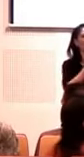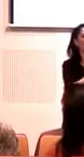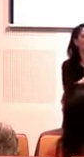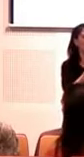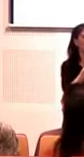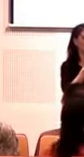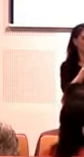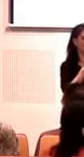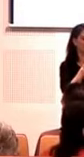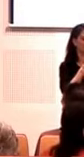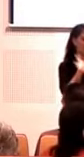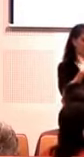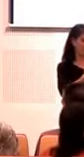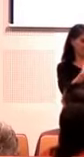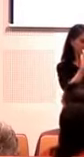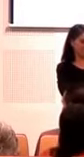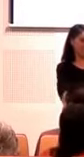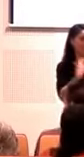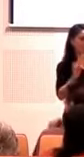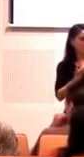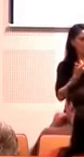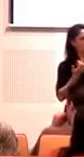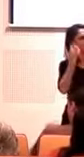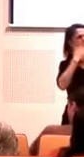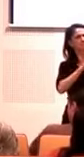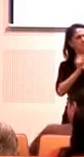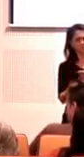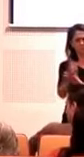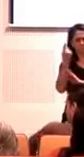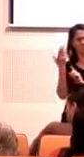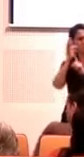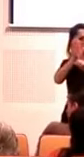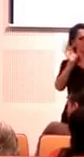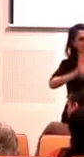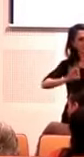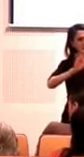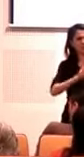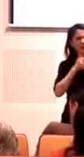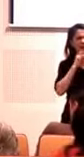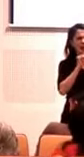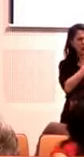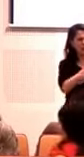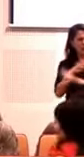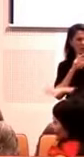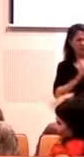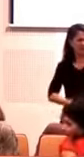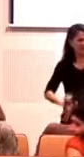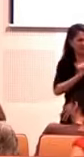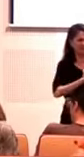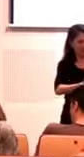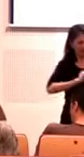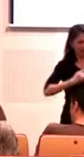atención que no ha salido en ningún momento. Hay juguetes estupendos para disfrutar muchísimo, lo que habéis